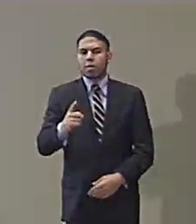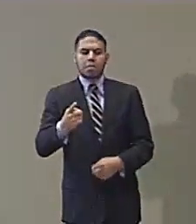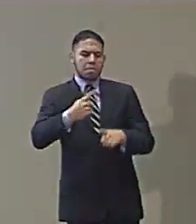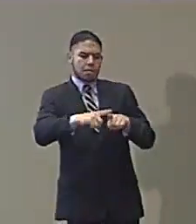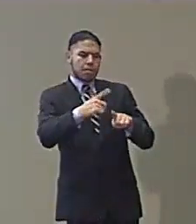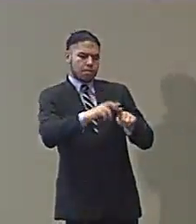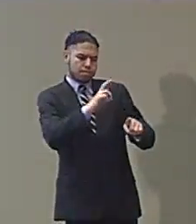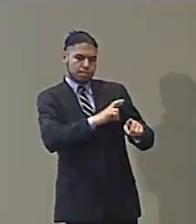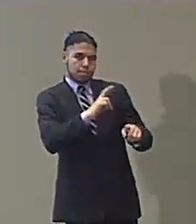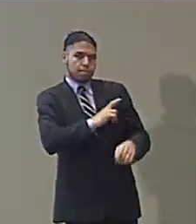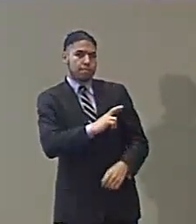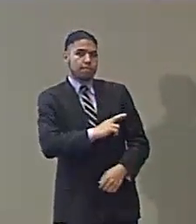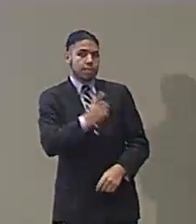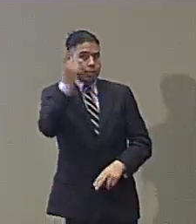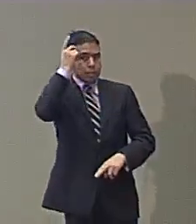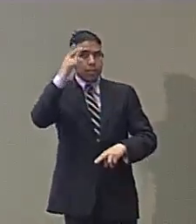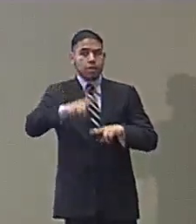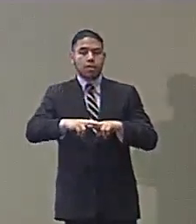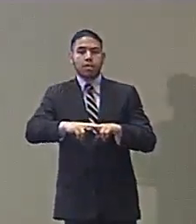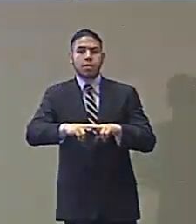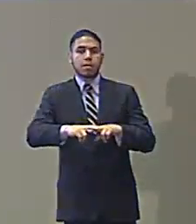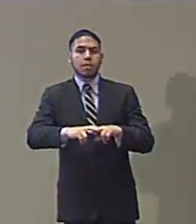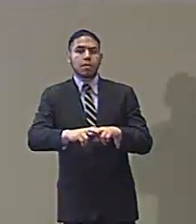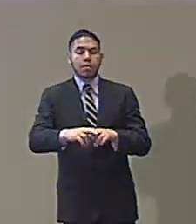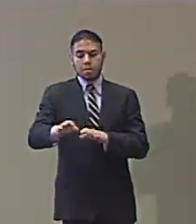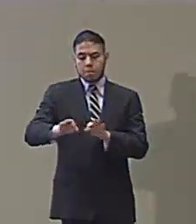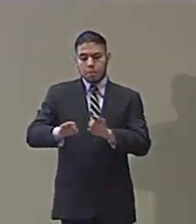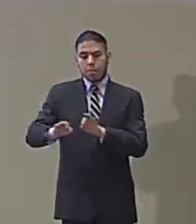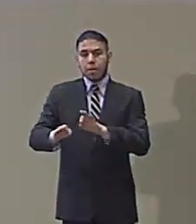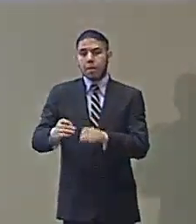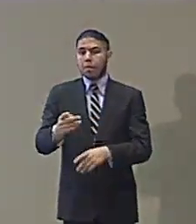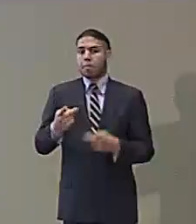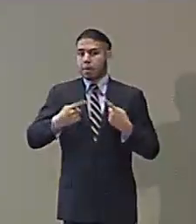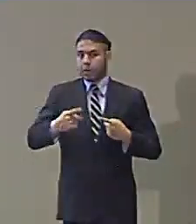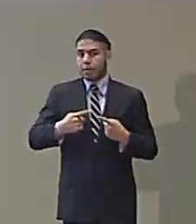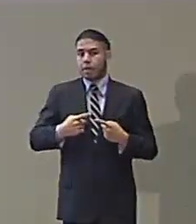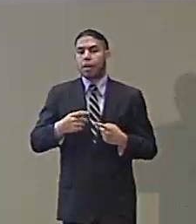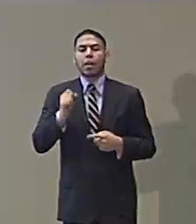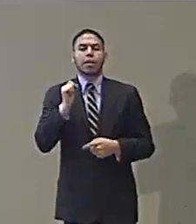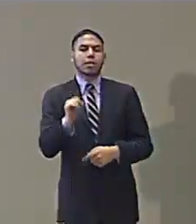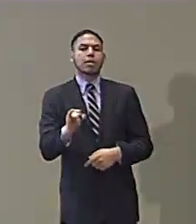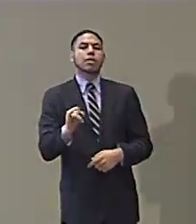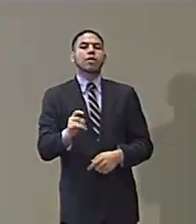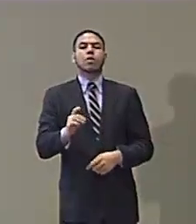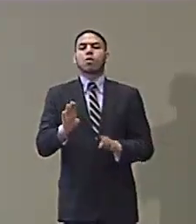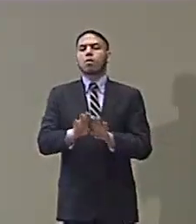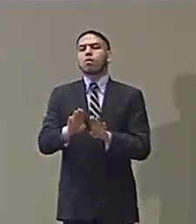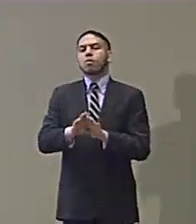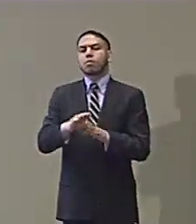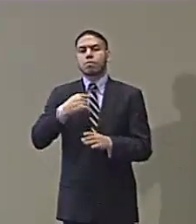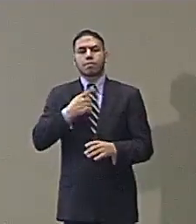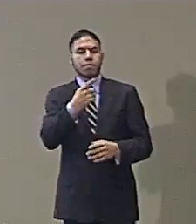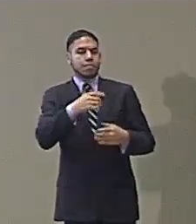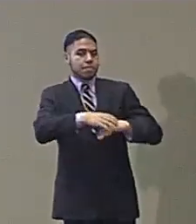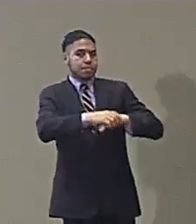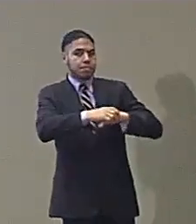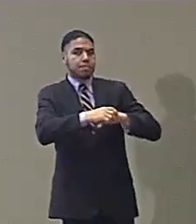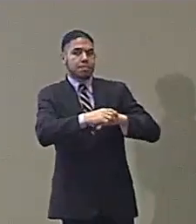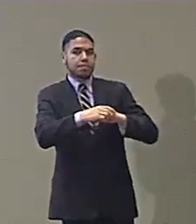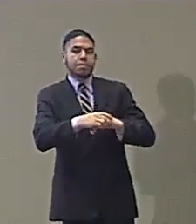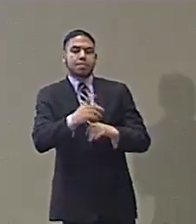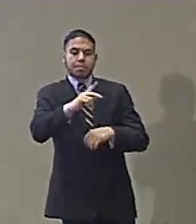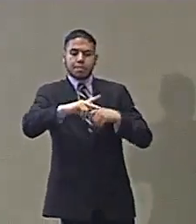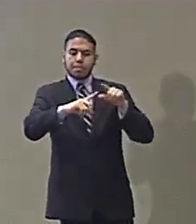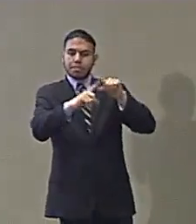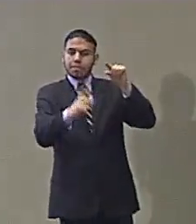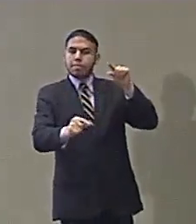directivos empleados auto empleados así como de nuestros aliados en muchos países quienes como nosotros